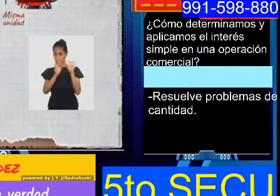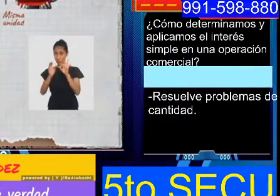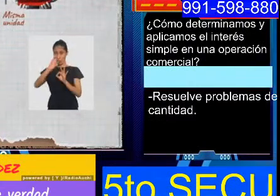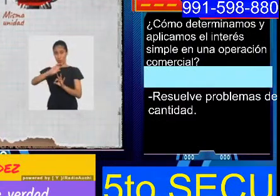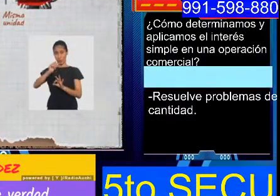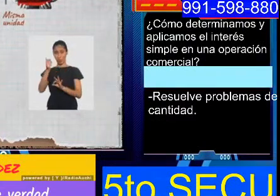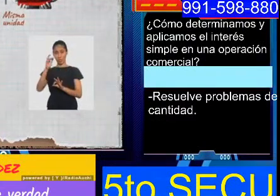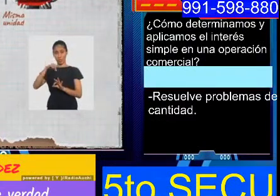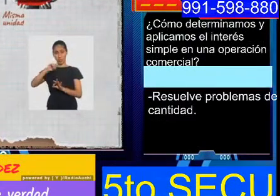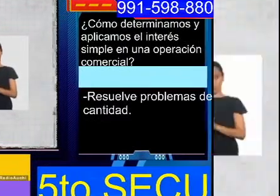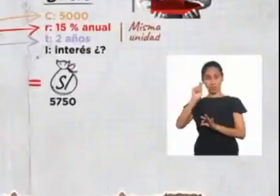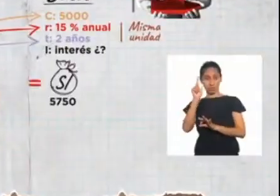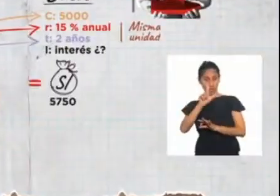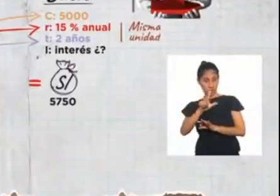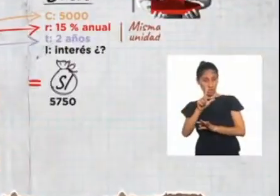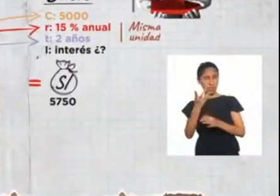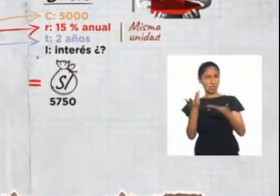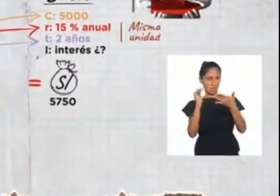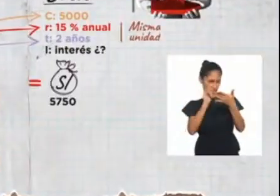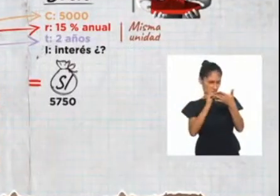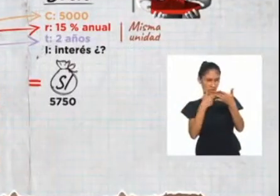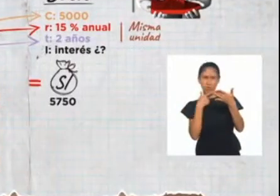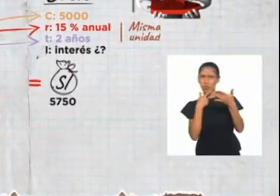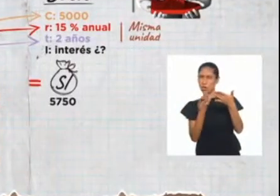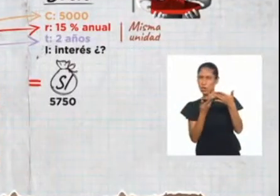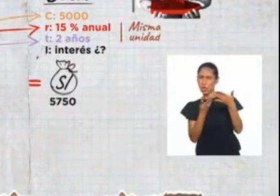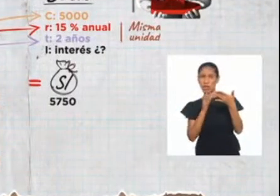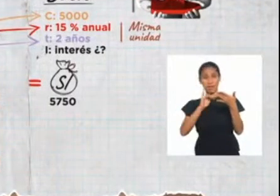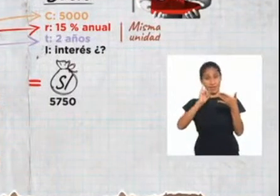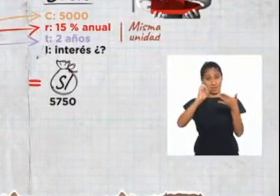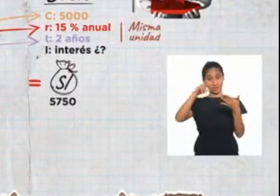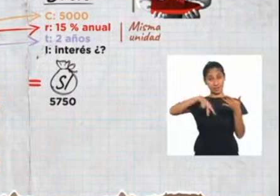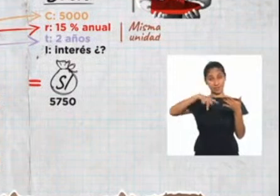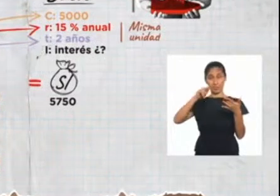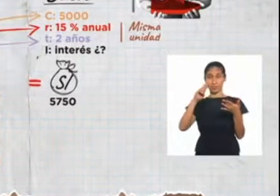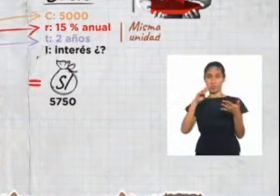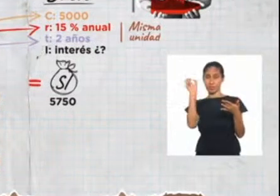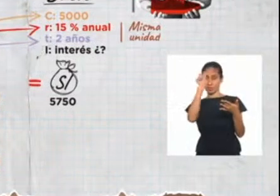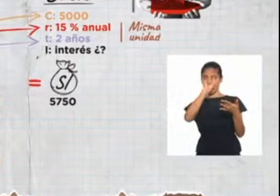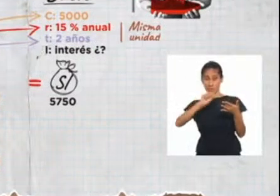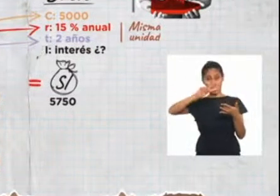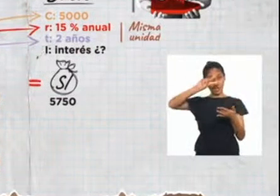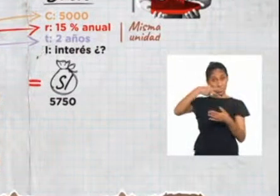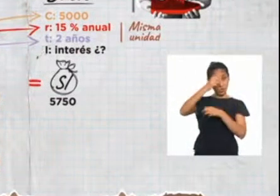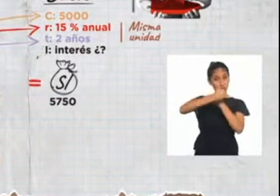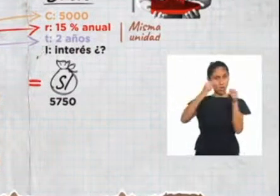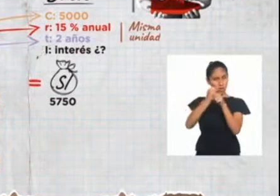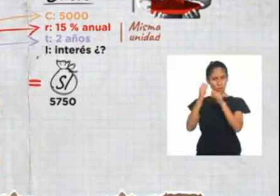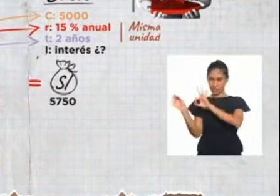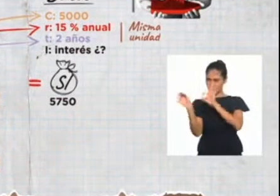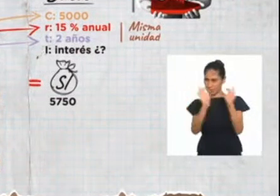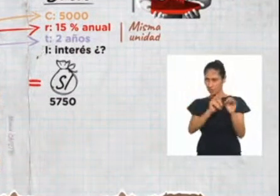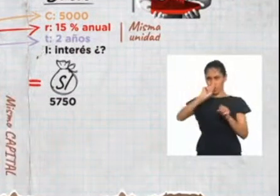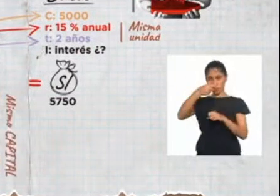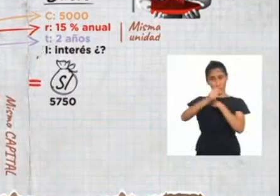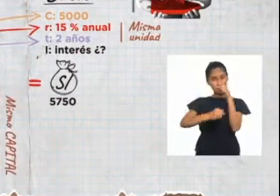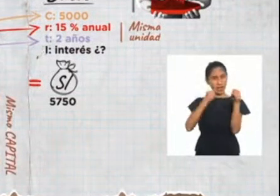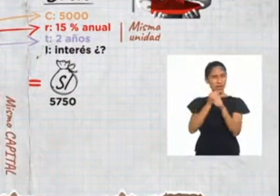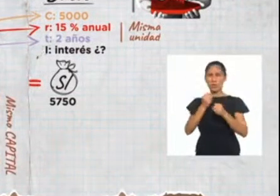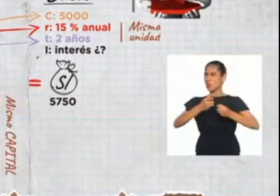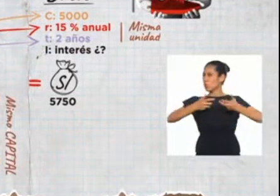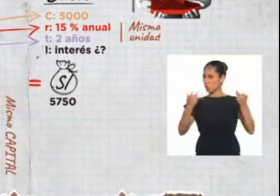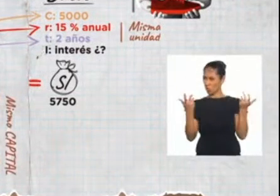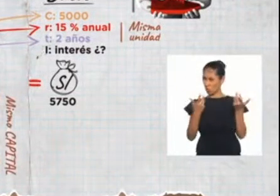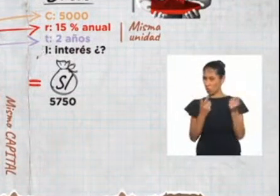inicial, resultando que el interés en el segundo año es el mismo del primer año,